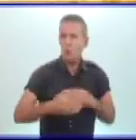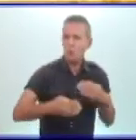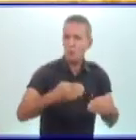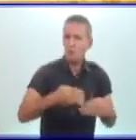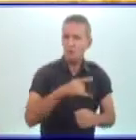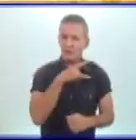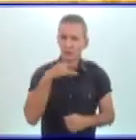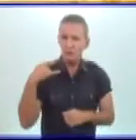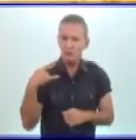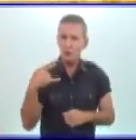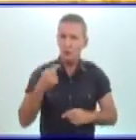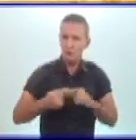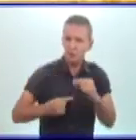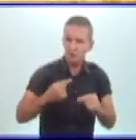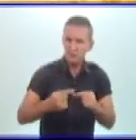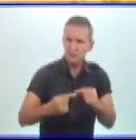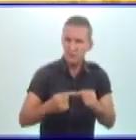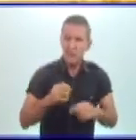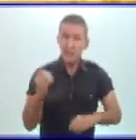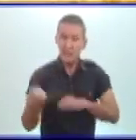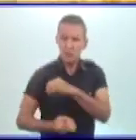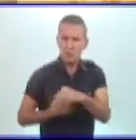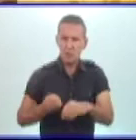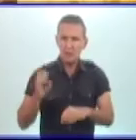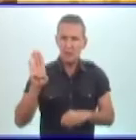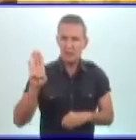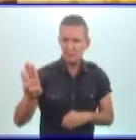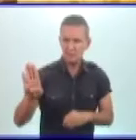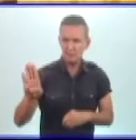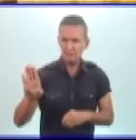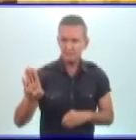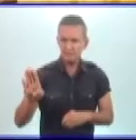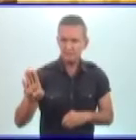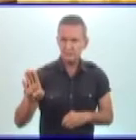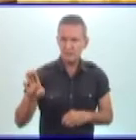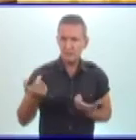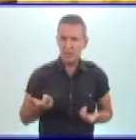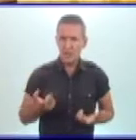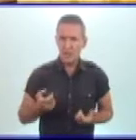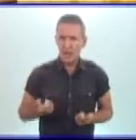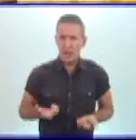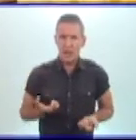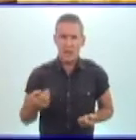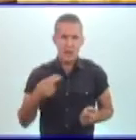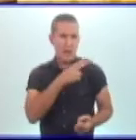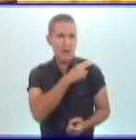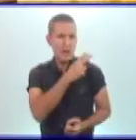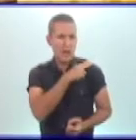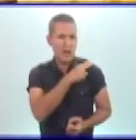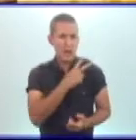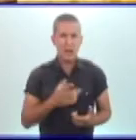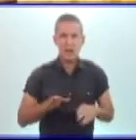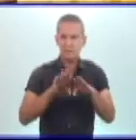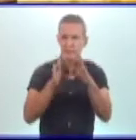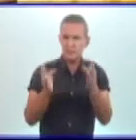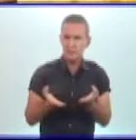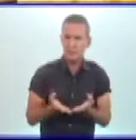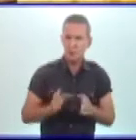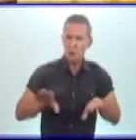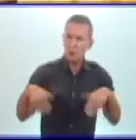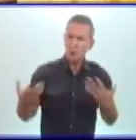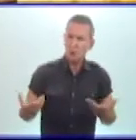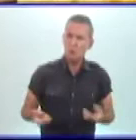va a convertir a la burguesía en la dueña del mundo. ¿Cómo fue que se enriqueció la burguesía europea?